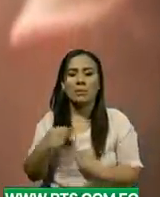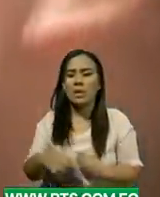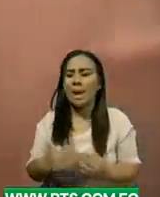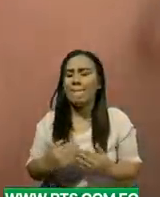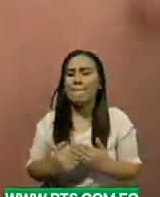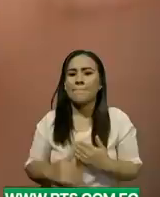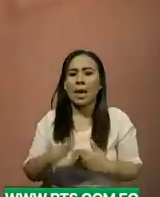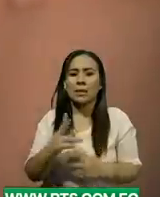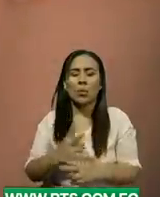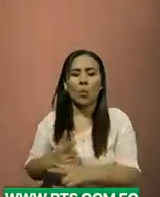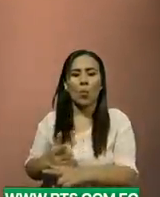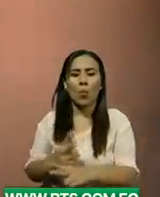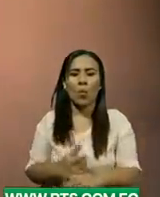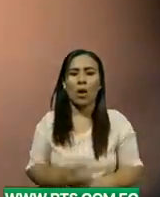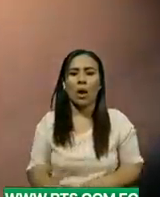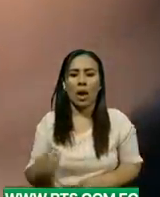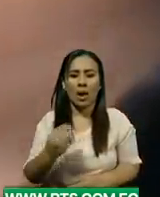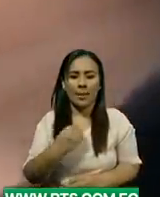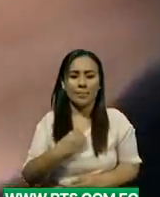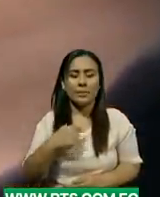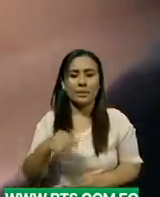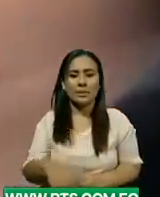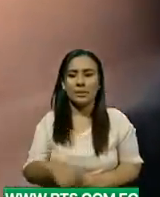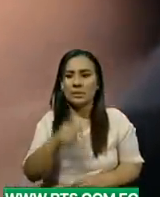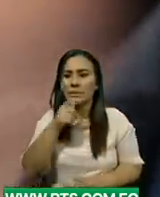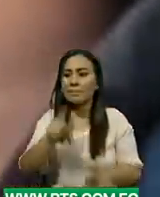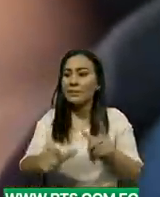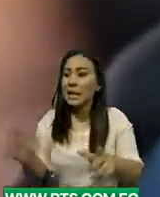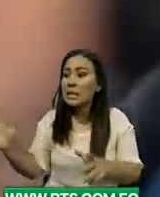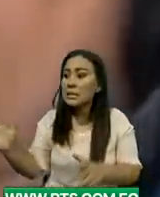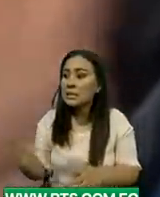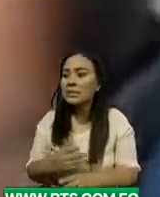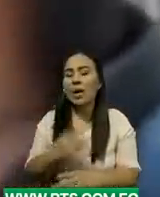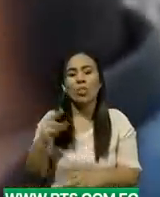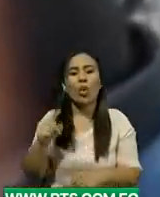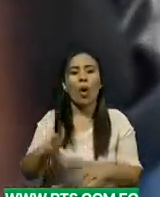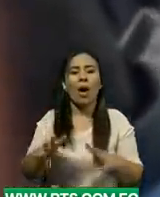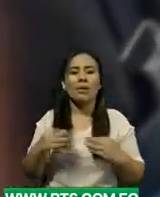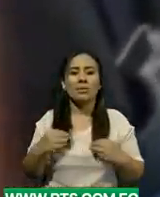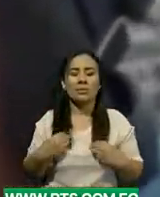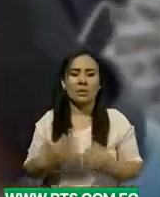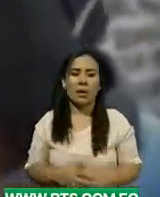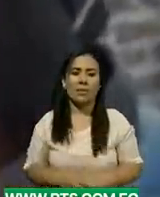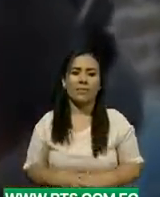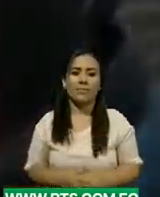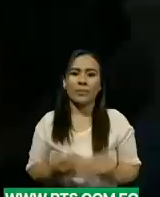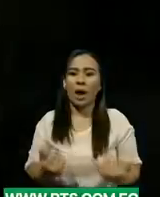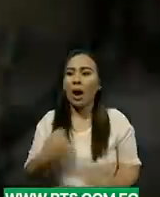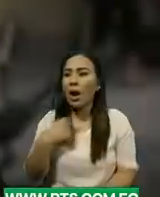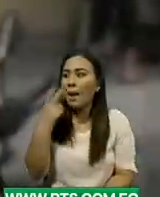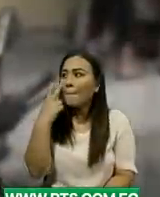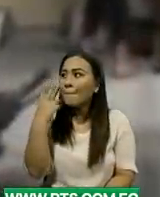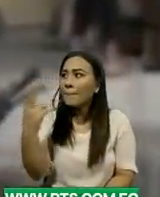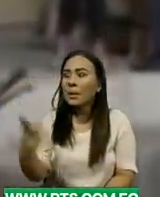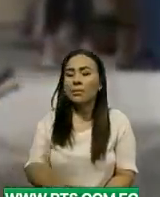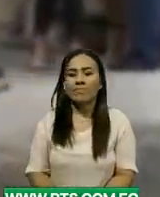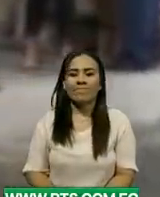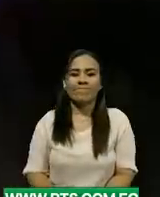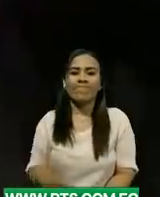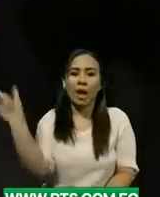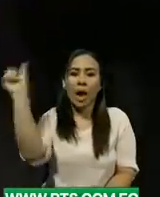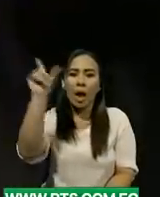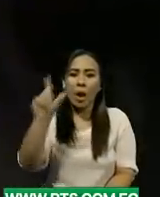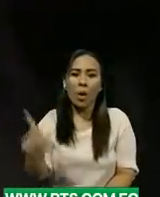casa y de ahí le dijimos a la señora que quiten esos escombros. Nunca hicieron caso. Y luego a ver lo que pasa ahora. En